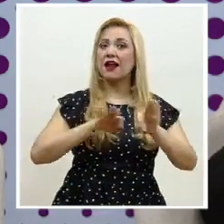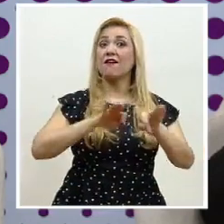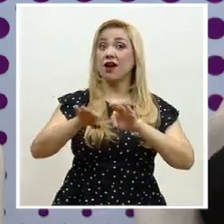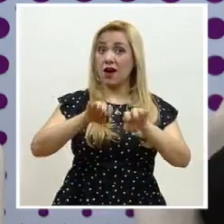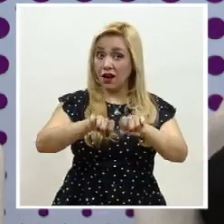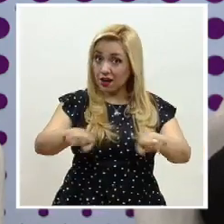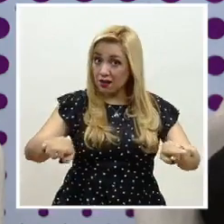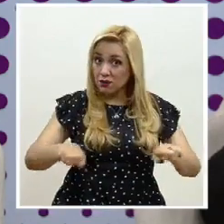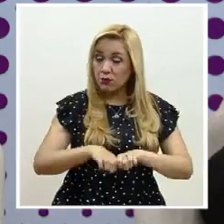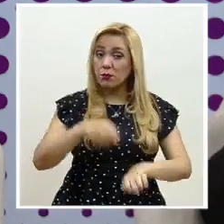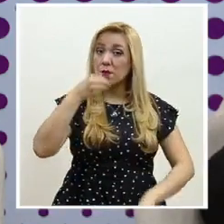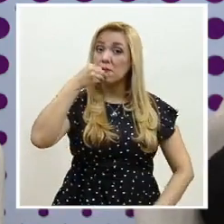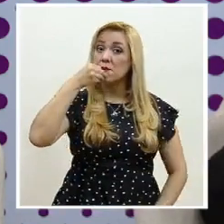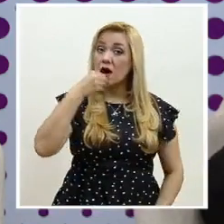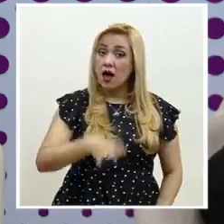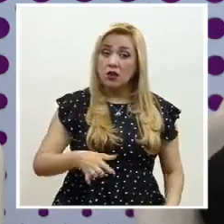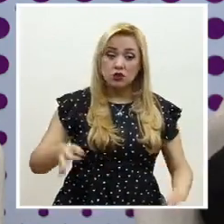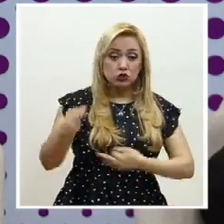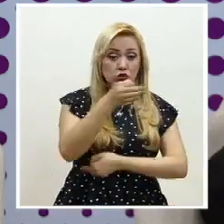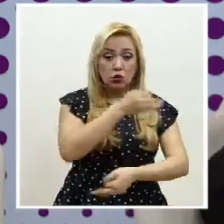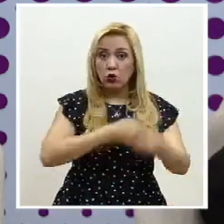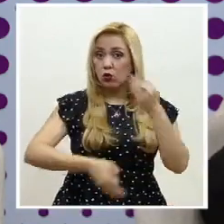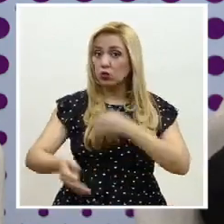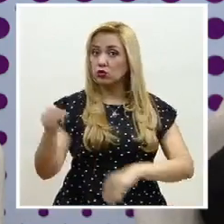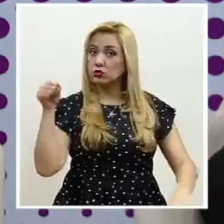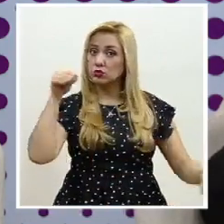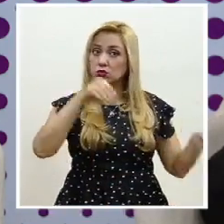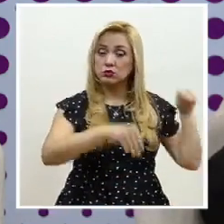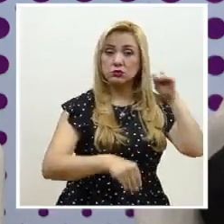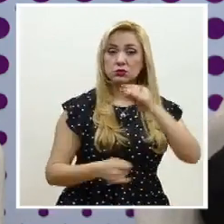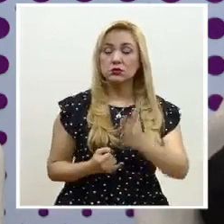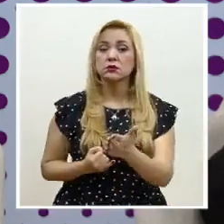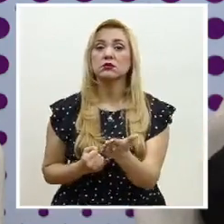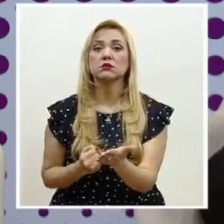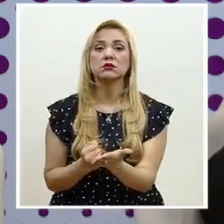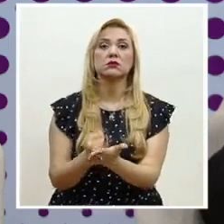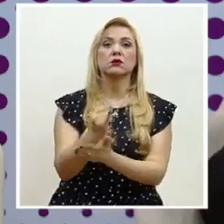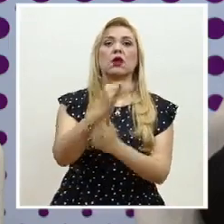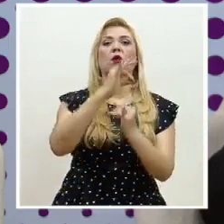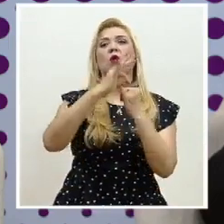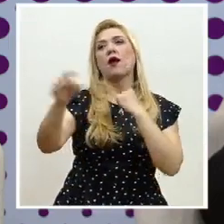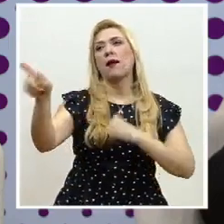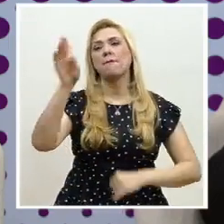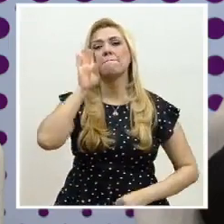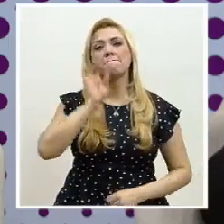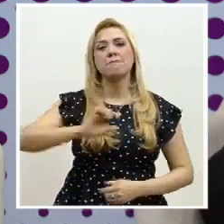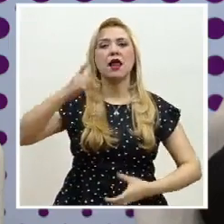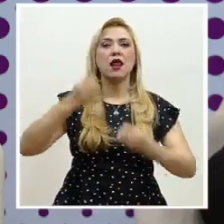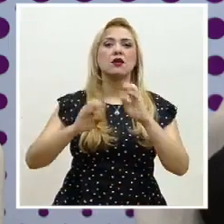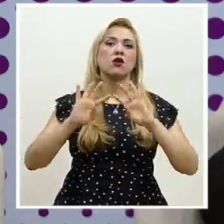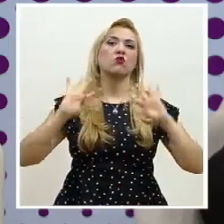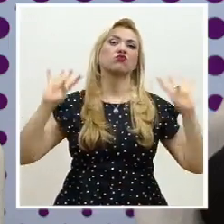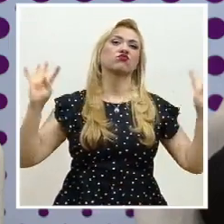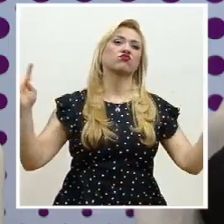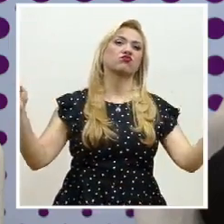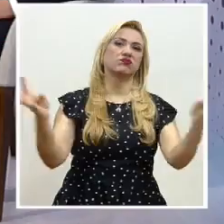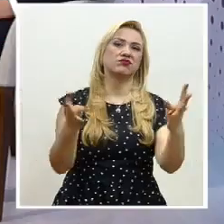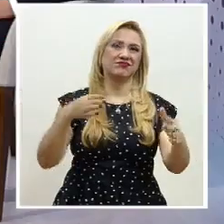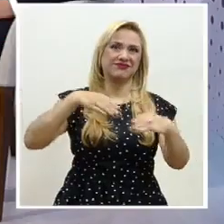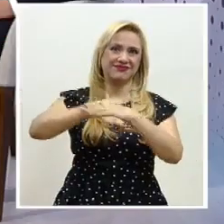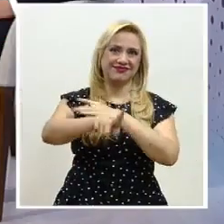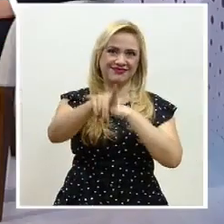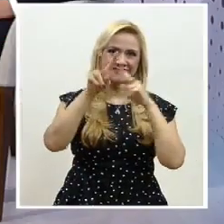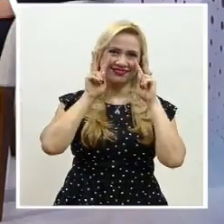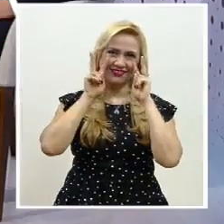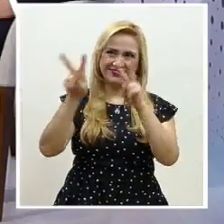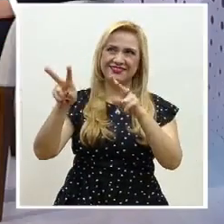el inicio hasta el final, porque bueno, en el inicio dentro de las ponencias, pero al final pues los ministros y ministras que discuten en la deliberación pública,